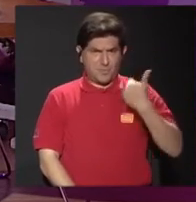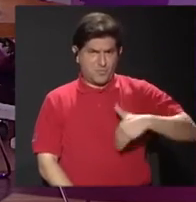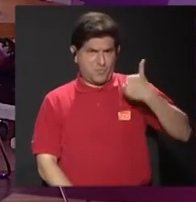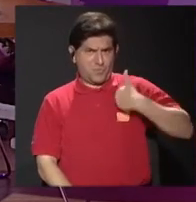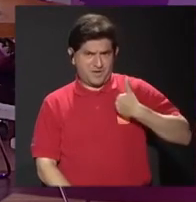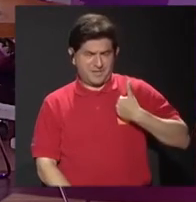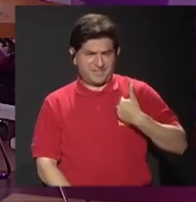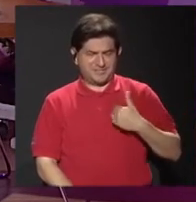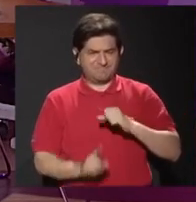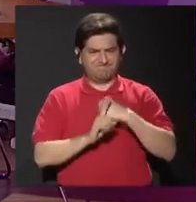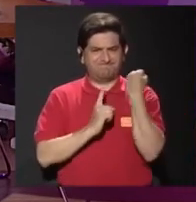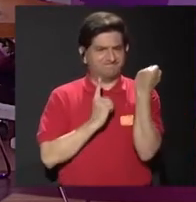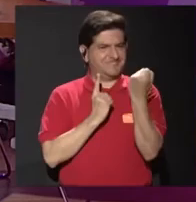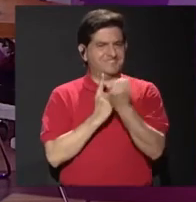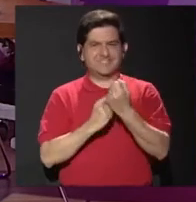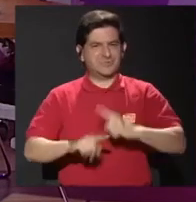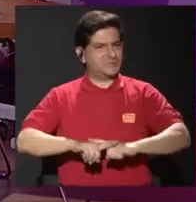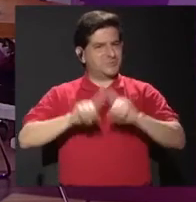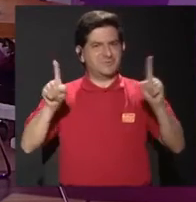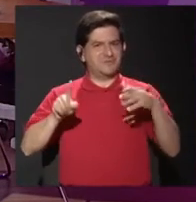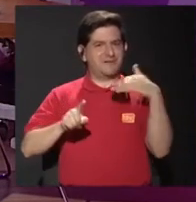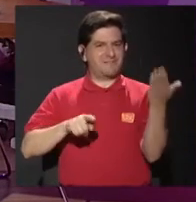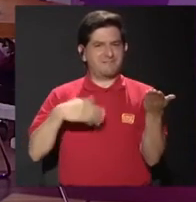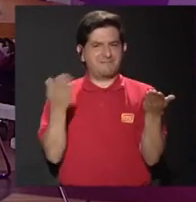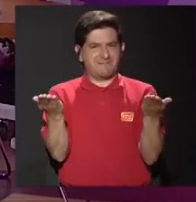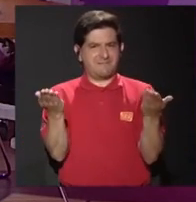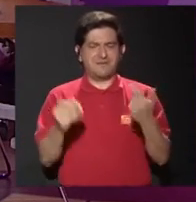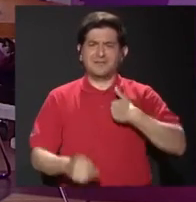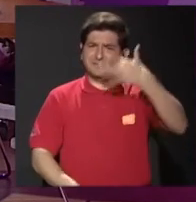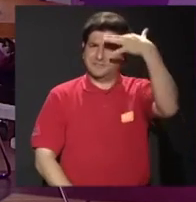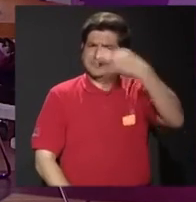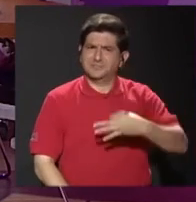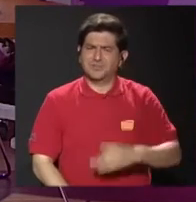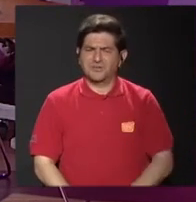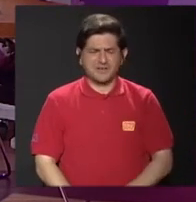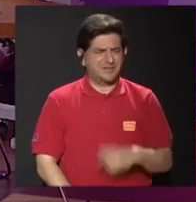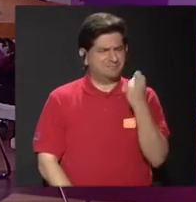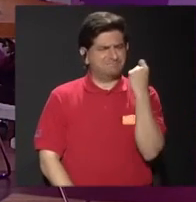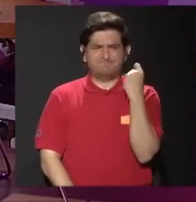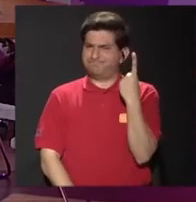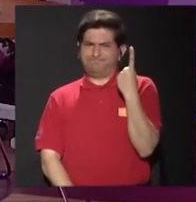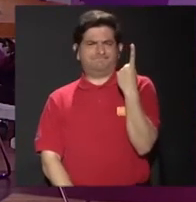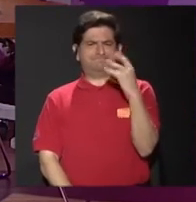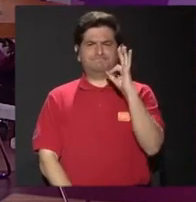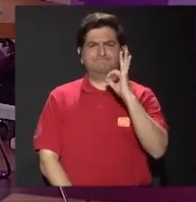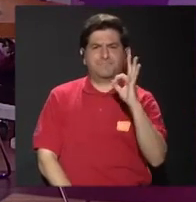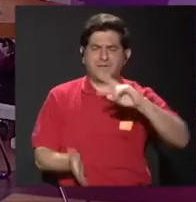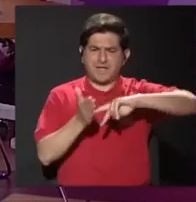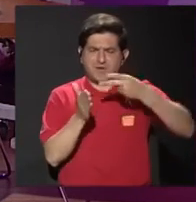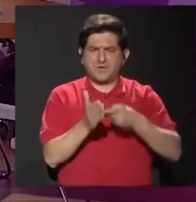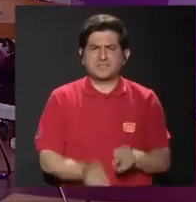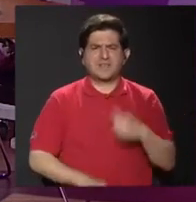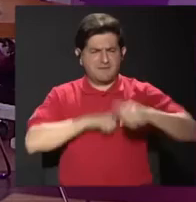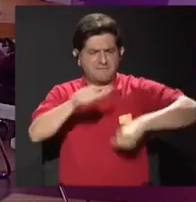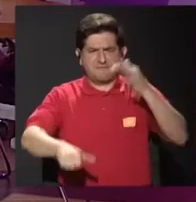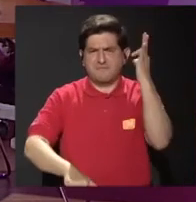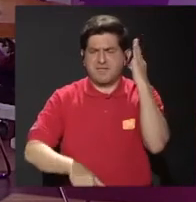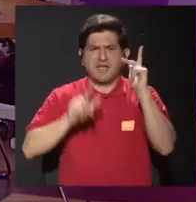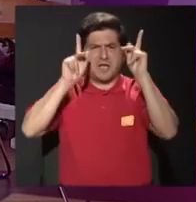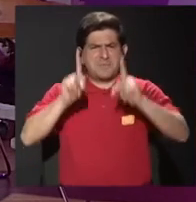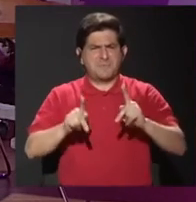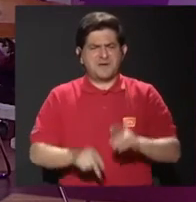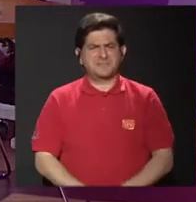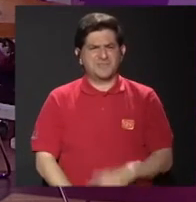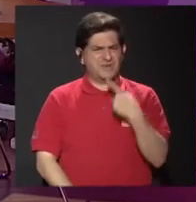sigue siendo una realidad diferente yo creo que se malentiende lo que es el feminismo muchas veces la gente